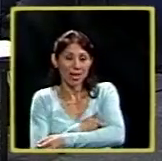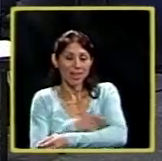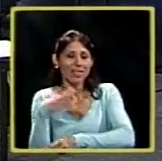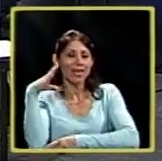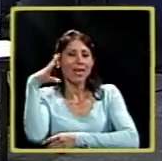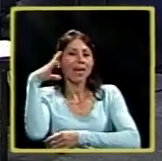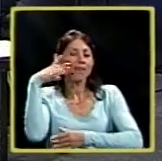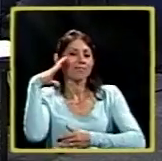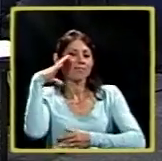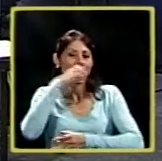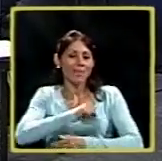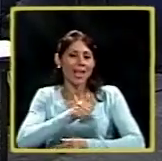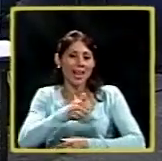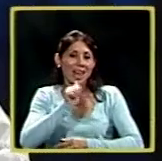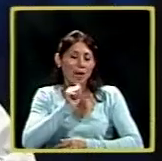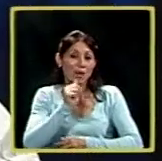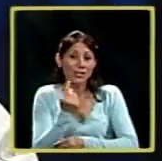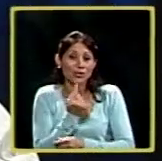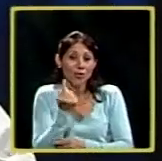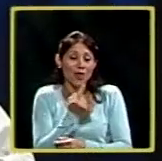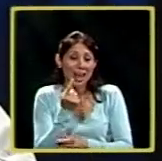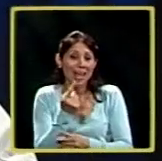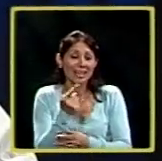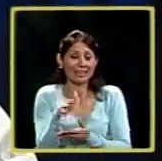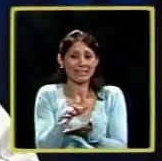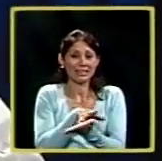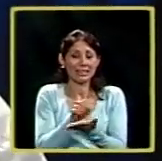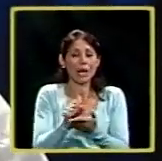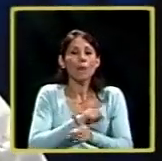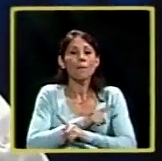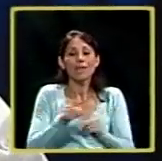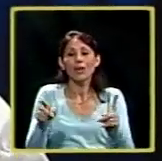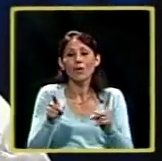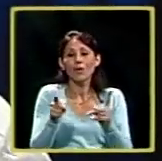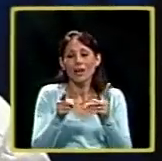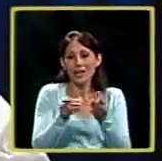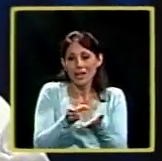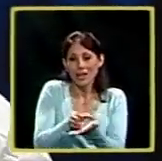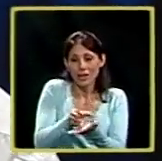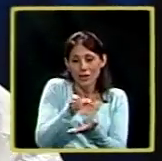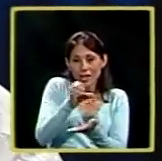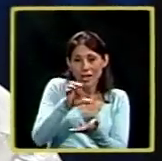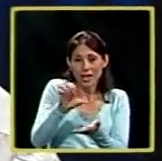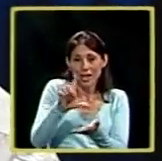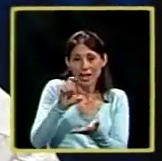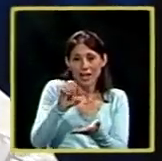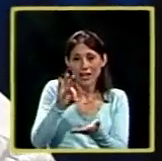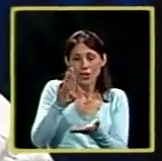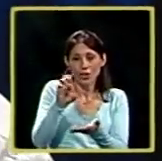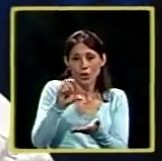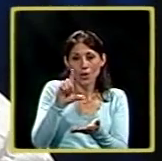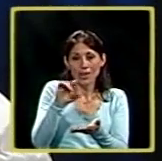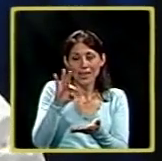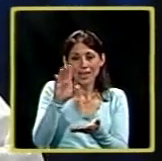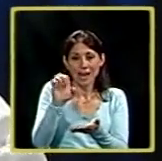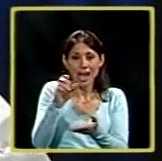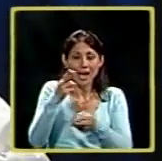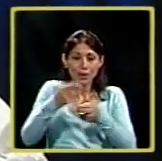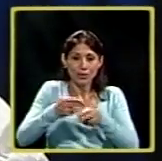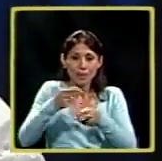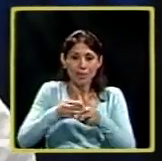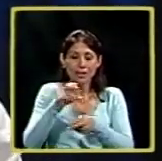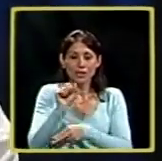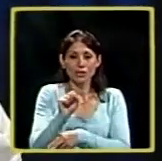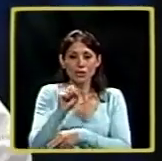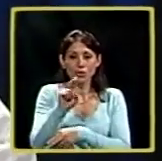la solución electrolítica, que es así, se transforma en lo que la gente hoy día llama un suerito, y que usted ve que apenas